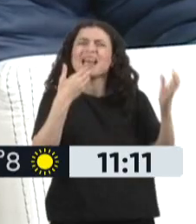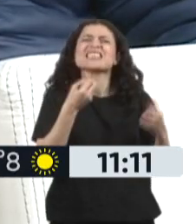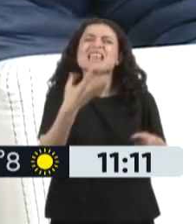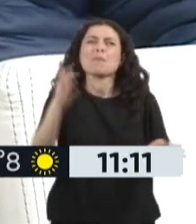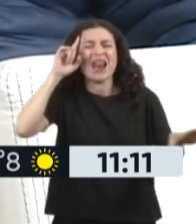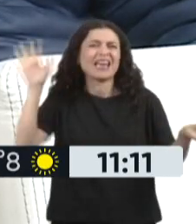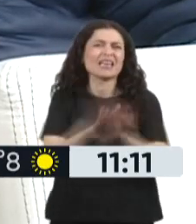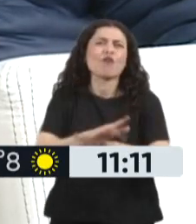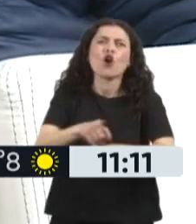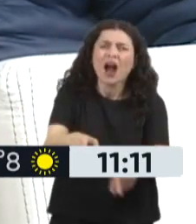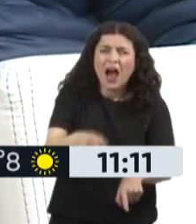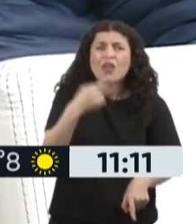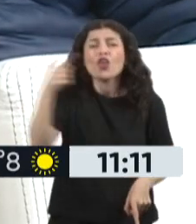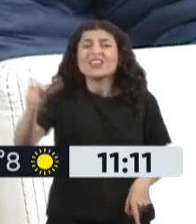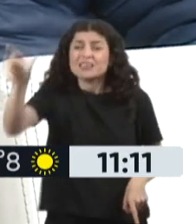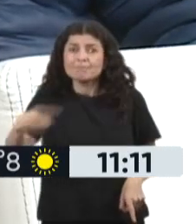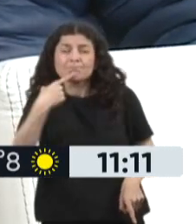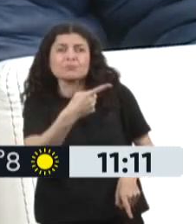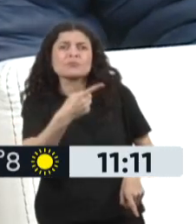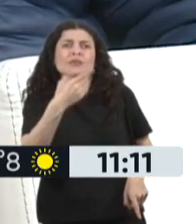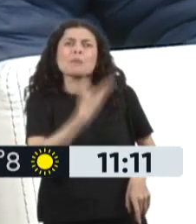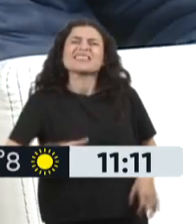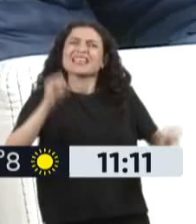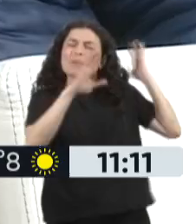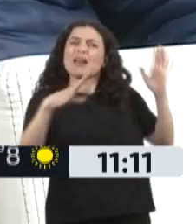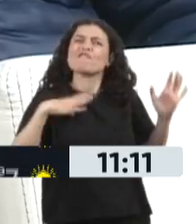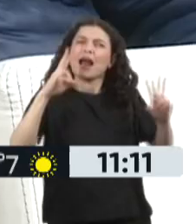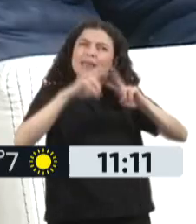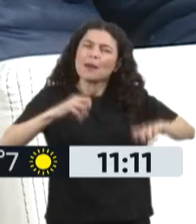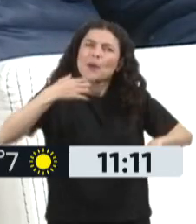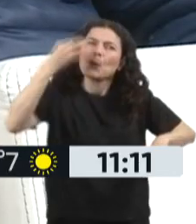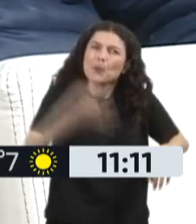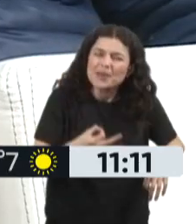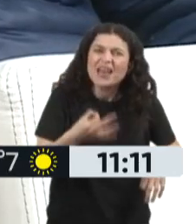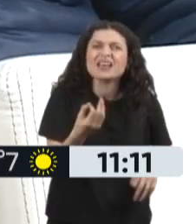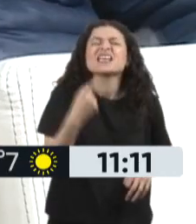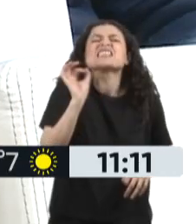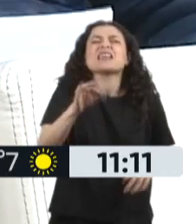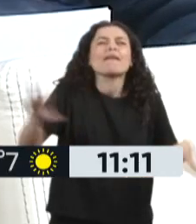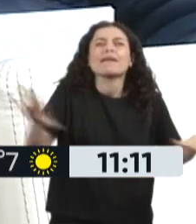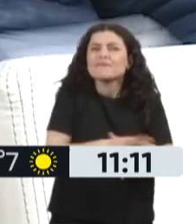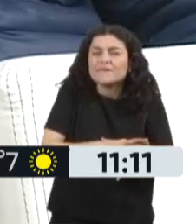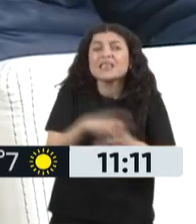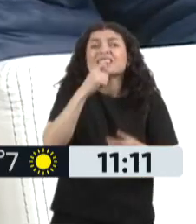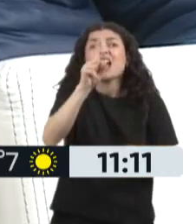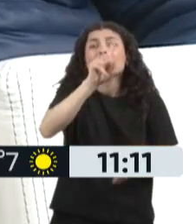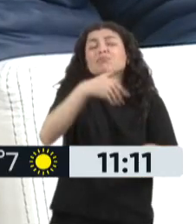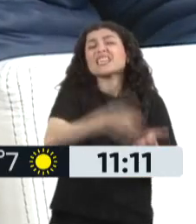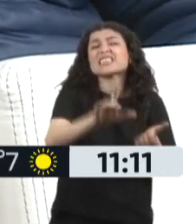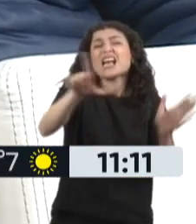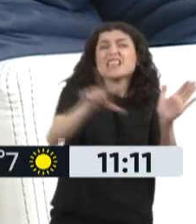debería saber mejor cuánto cuesta lo que está vetando. En